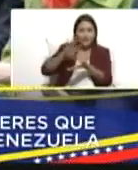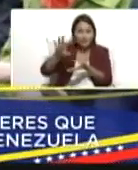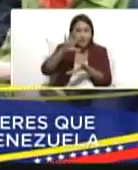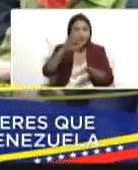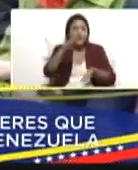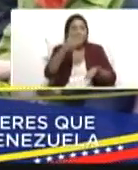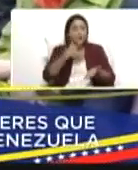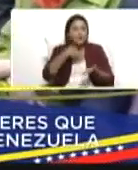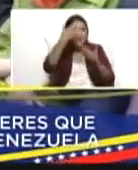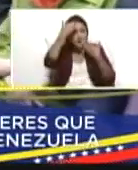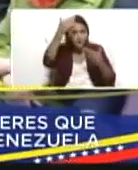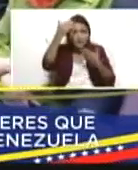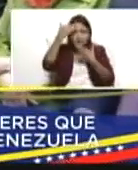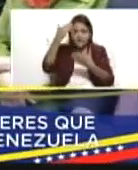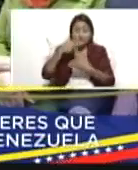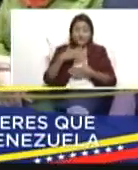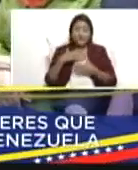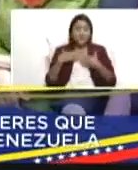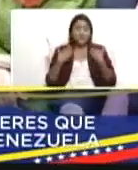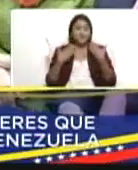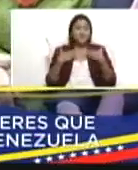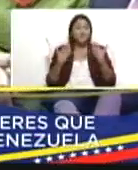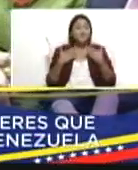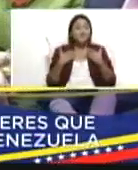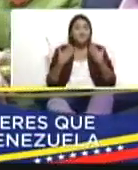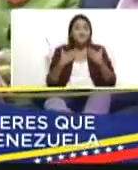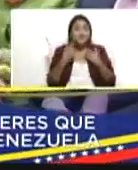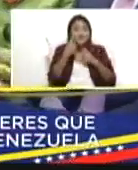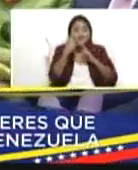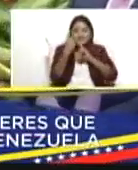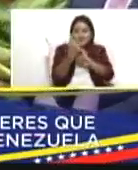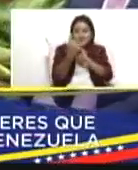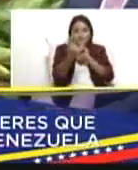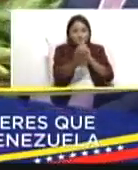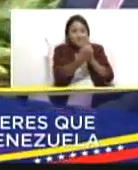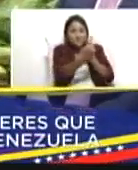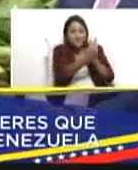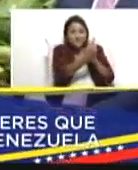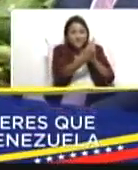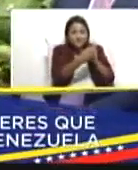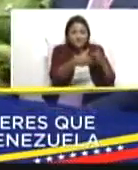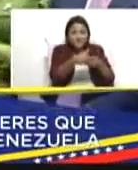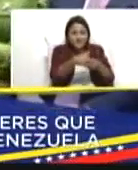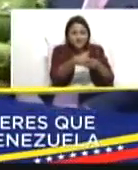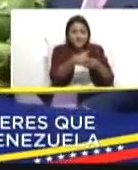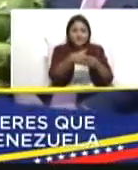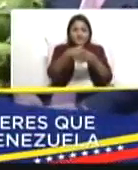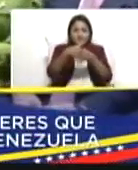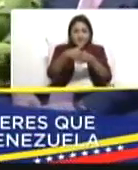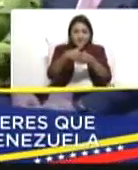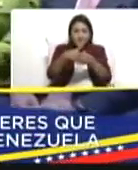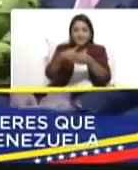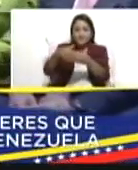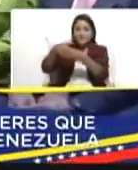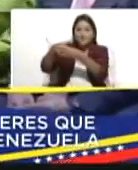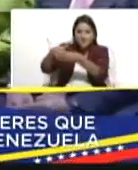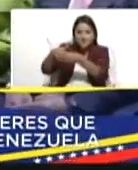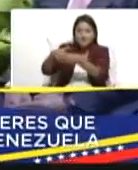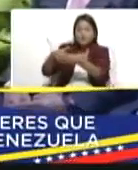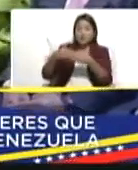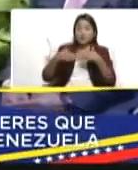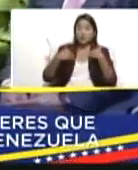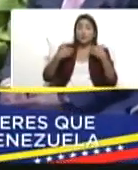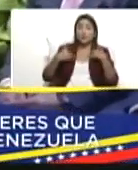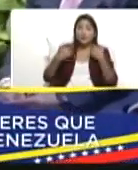saludado Me contenta mucho poder verlos personalmente poder saludarlos y que